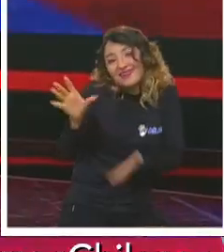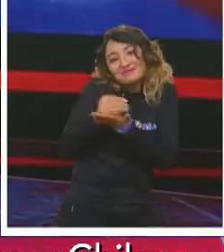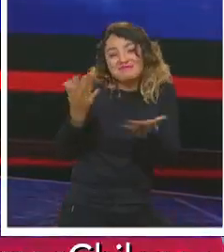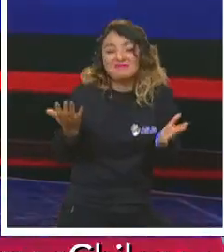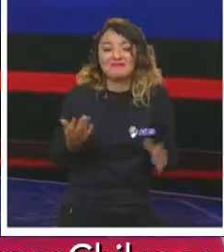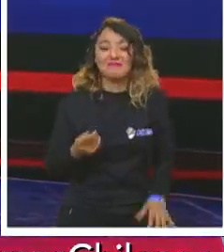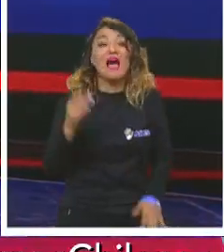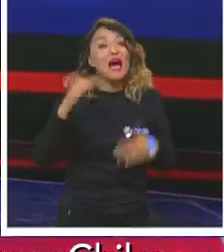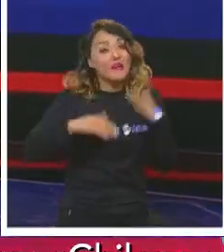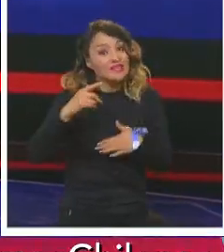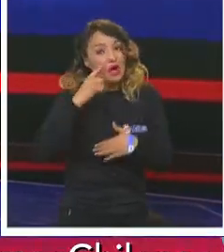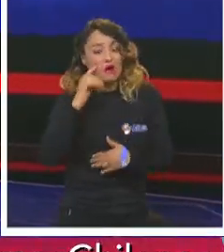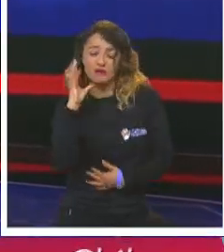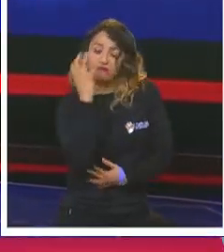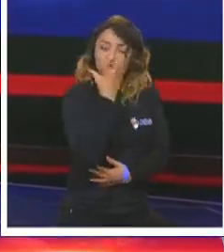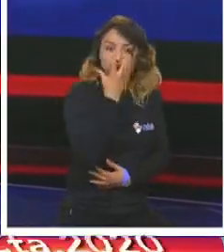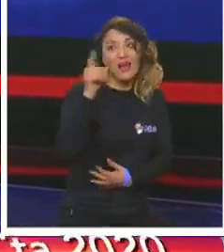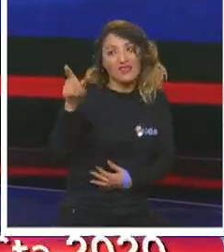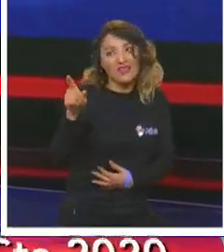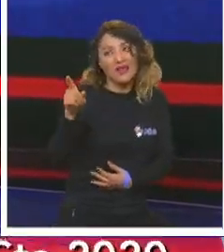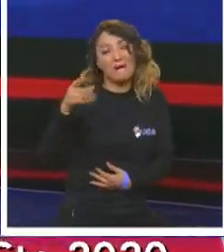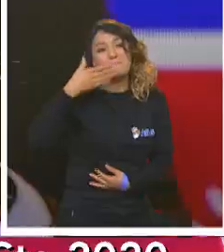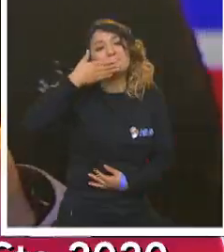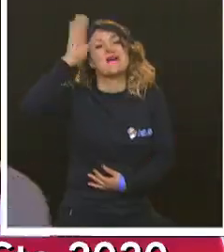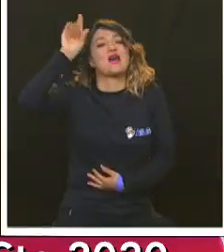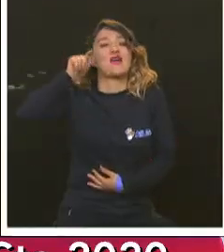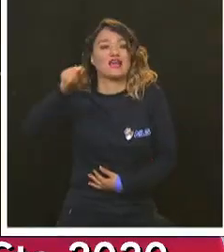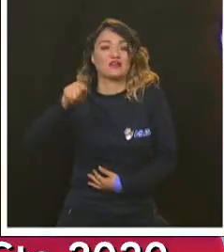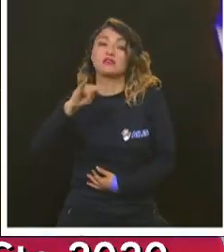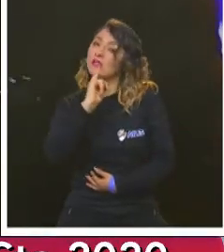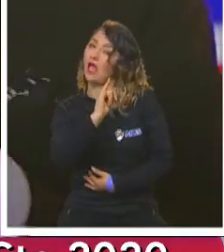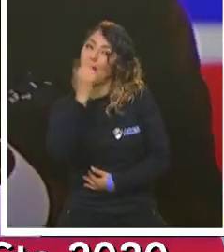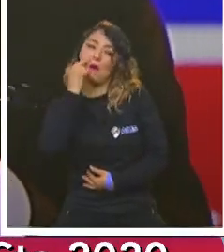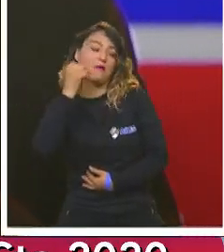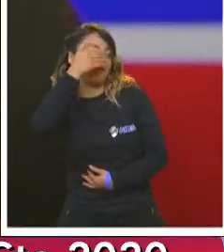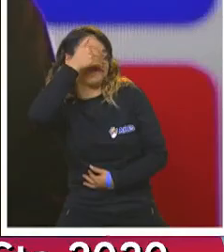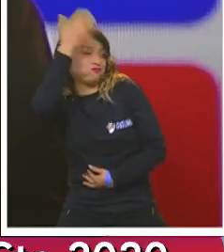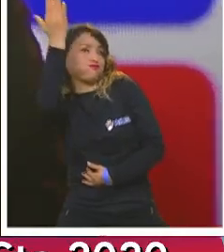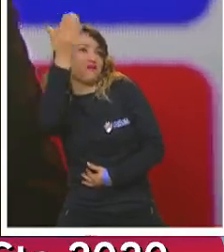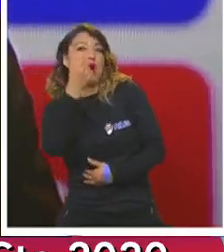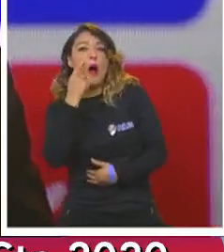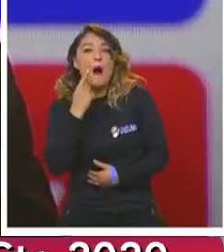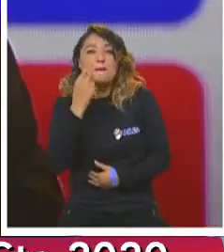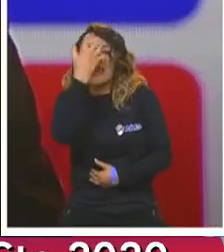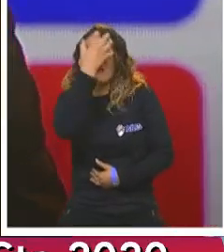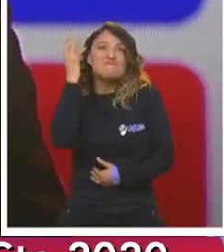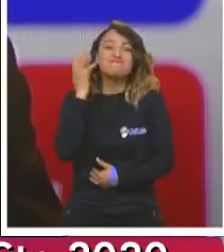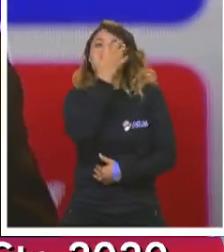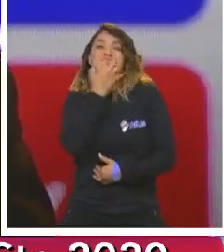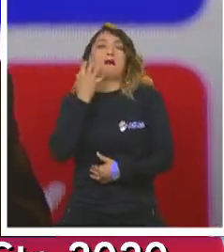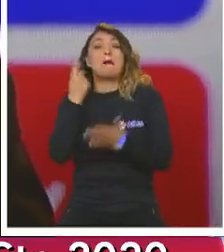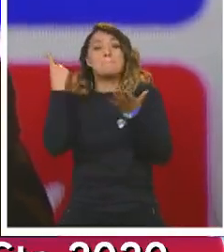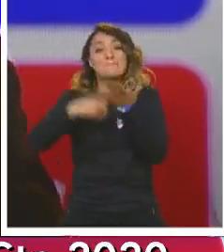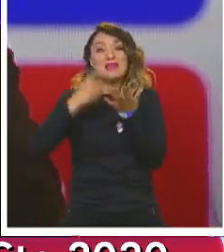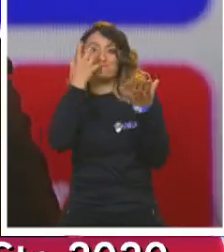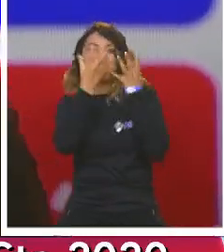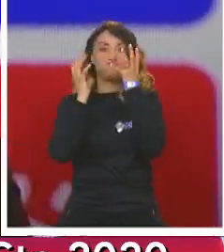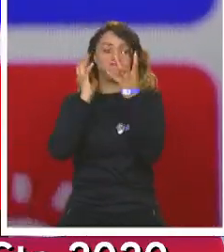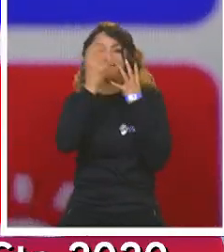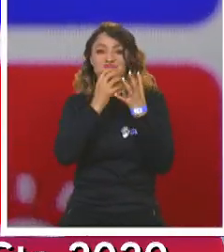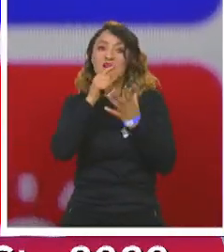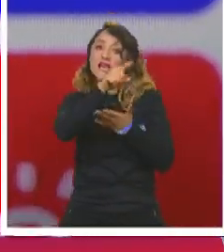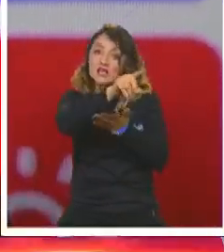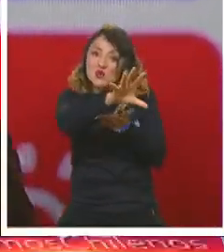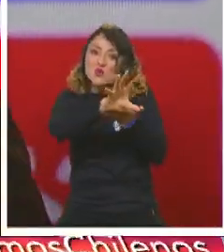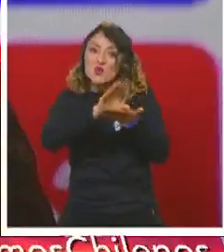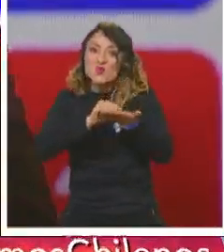imita a ti, lo hace mejor de ti que tú mismo. Absolutamente, porque es un genio. El hombre de las mil caras. Señoras y señores, un